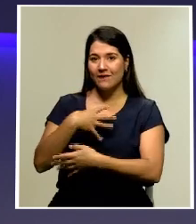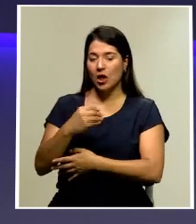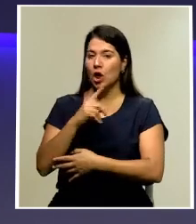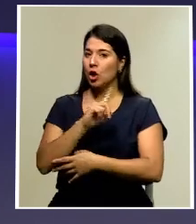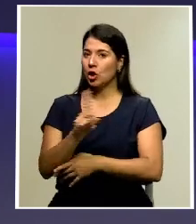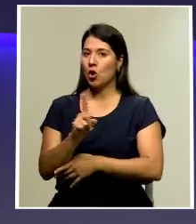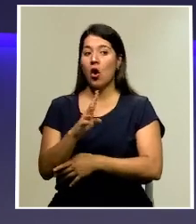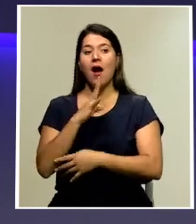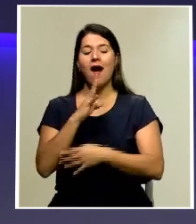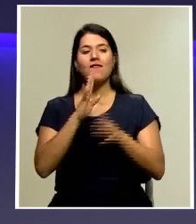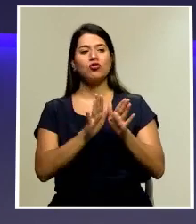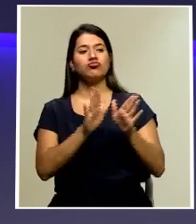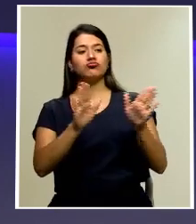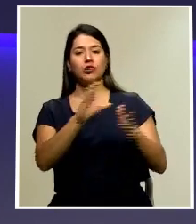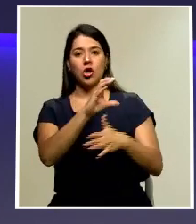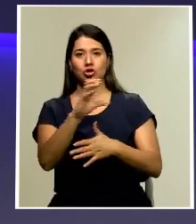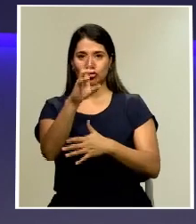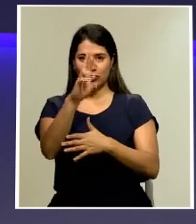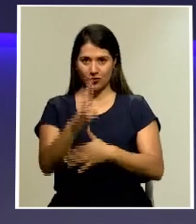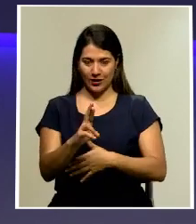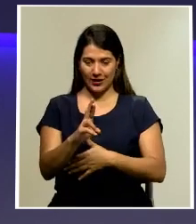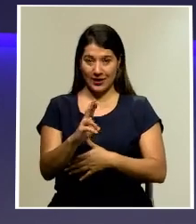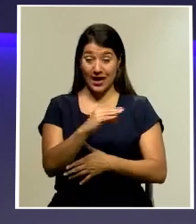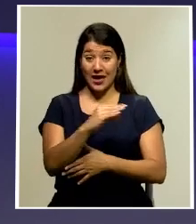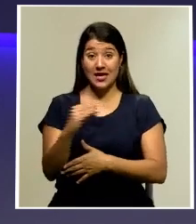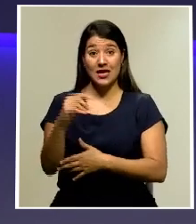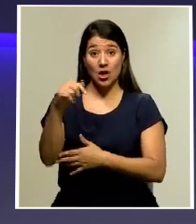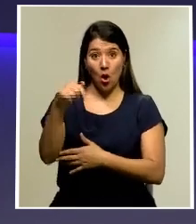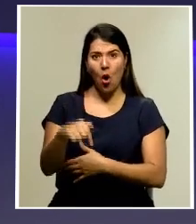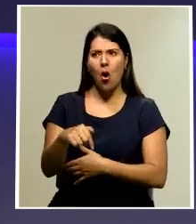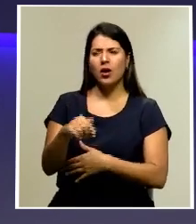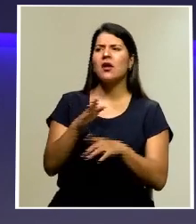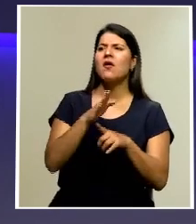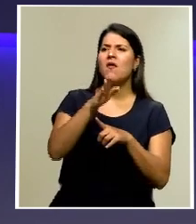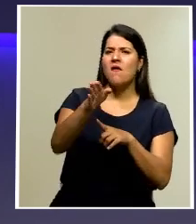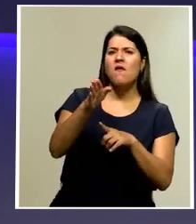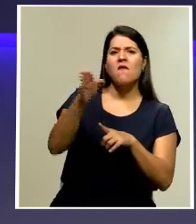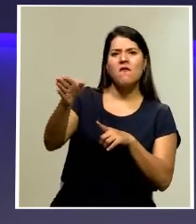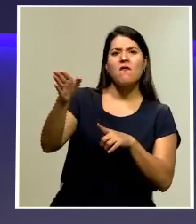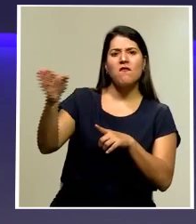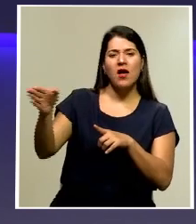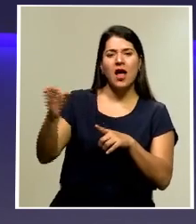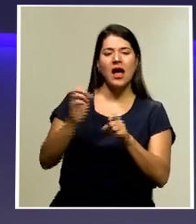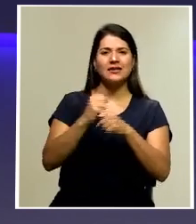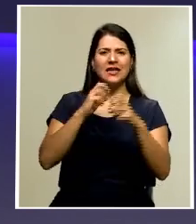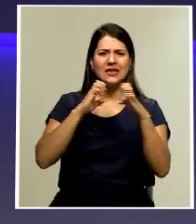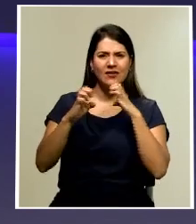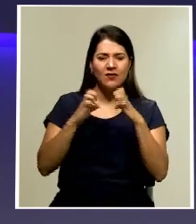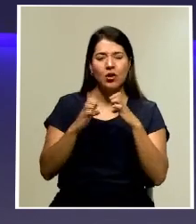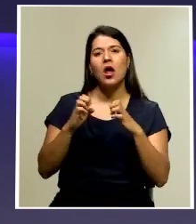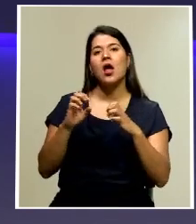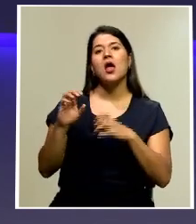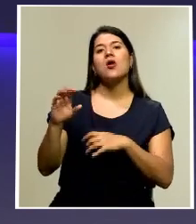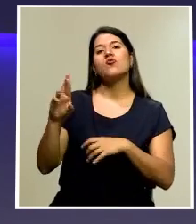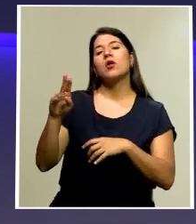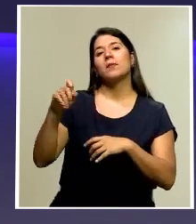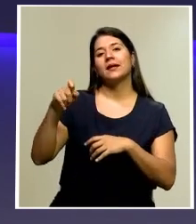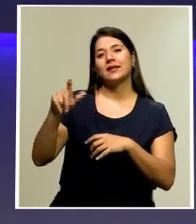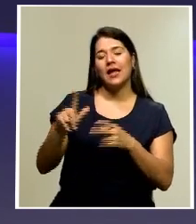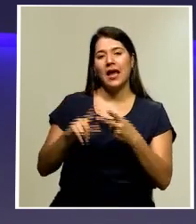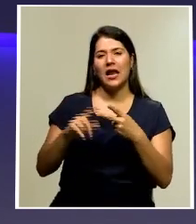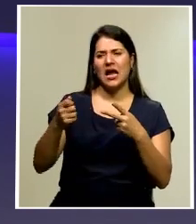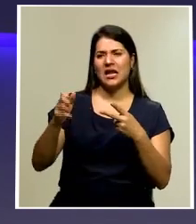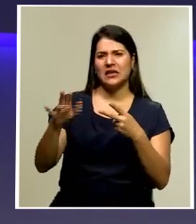Fiel a su estilo enérgico, hoy hizo gira de entrevistas con Radio Monumental, Repretel, Canal 7 y